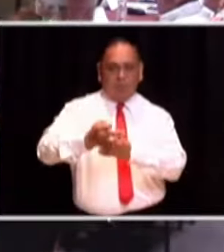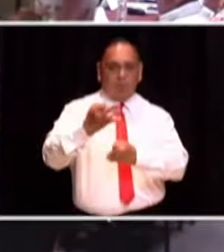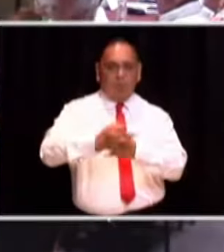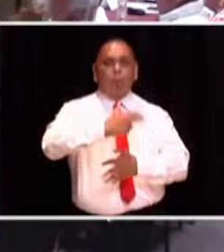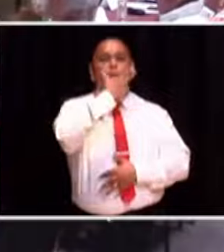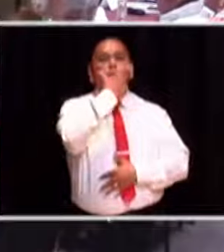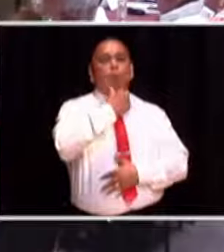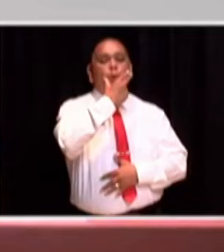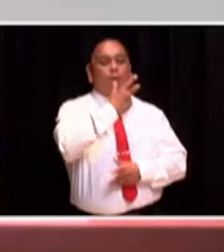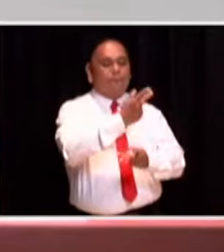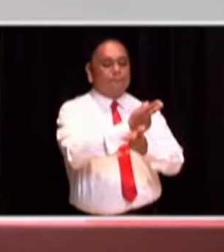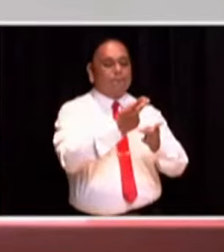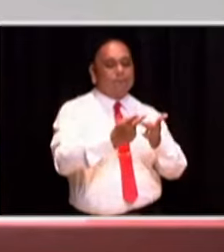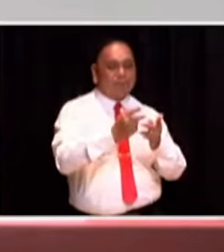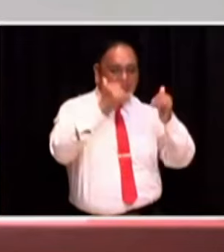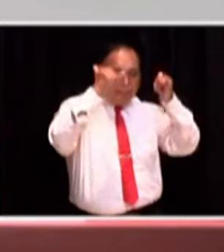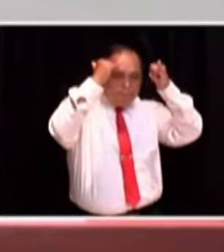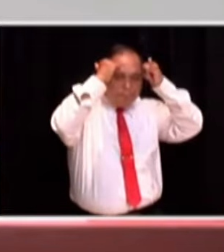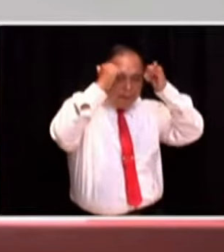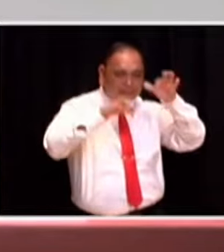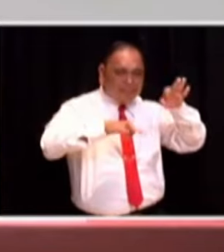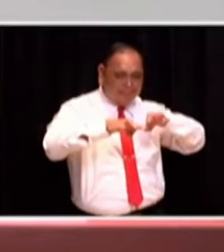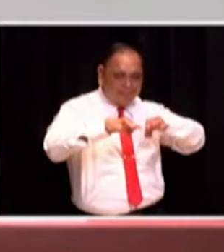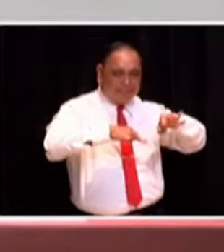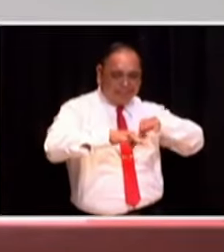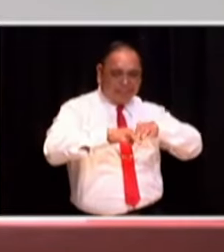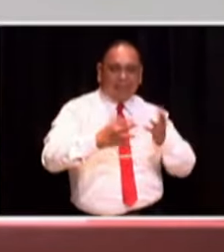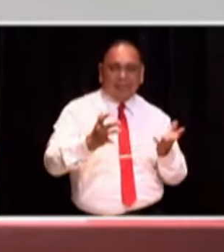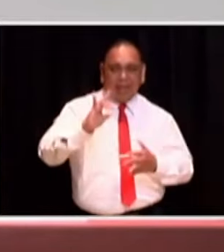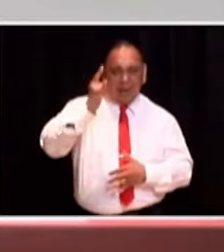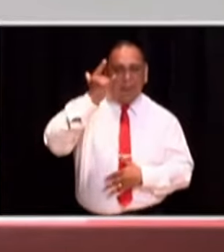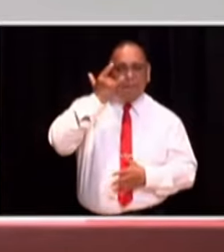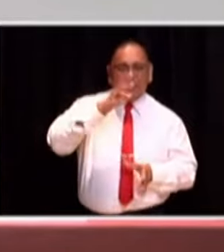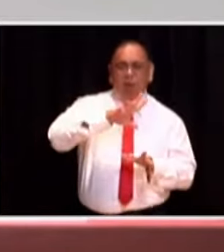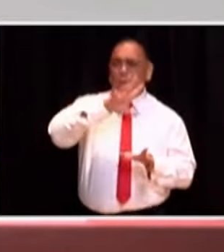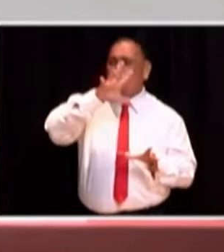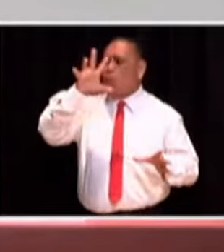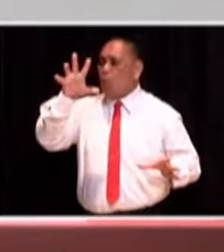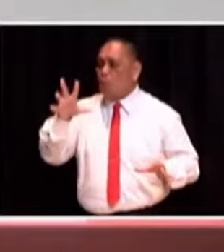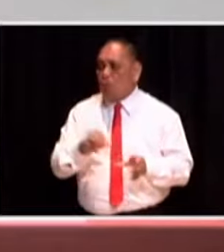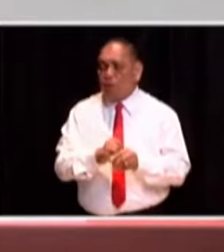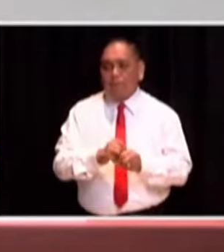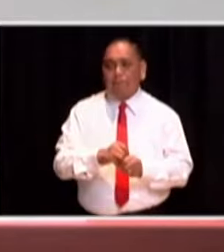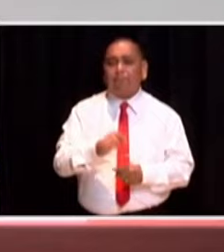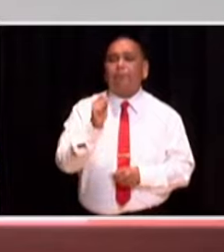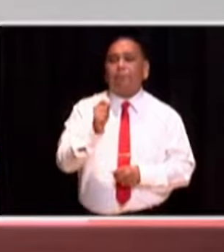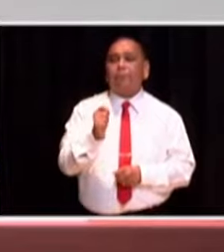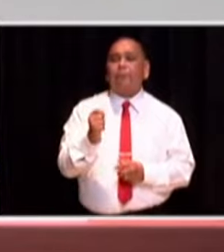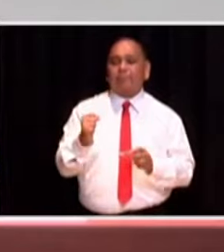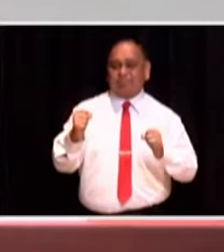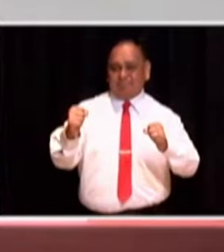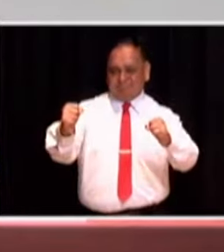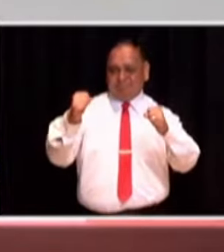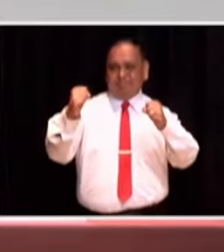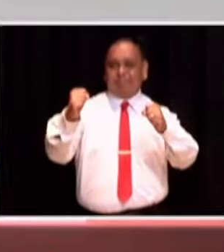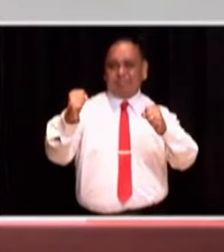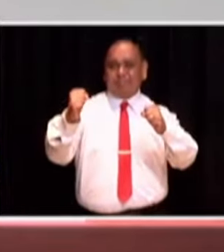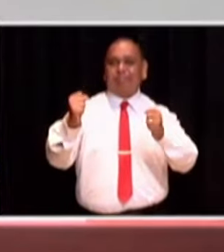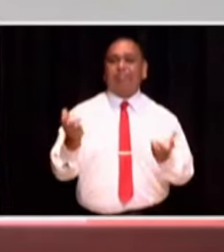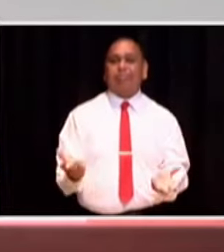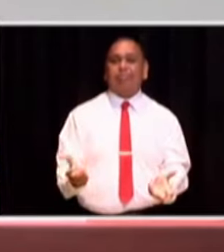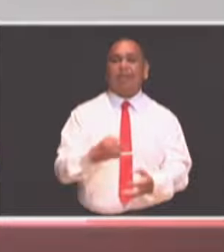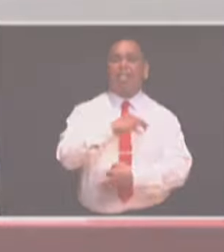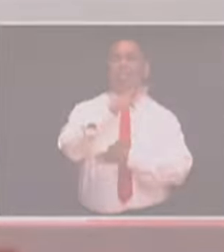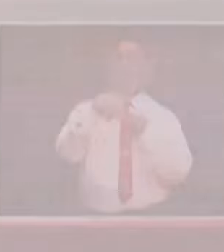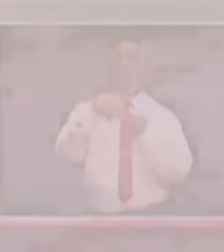consolidar programas de bienestar e impulso a productores. En materia educativa, Claudia Sheinbaum se comprometió a revisar pensiones